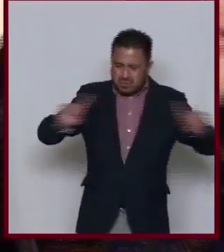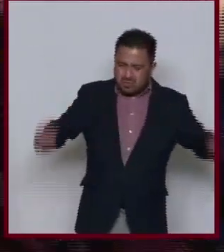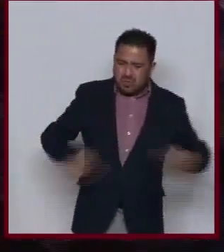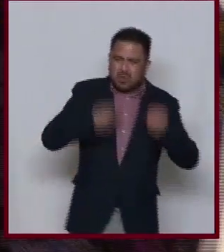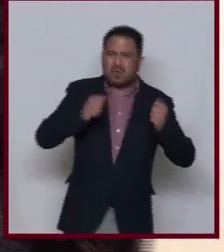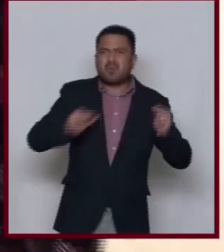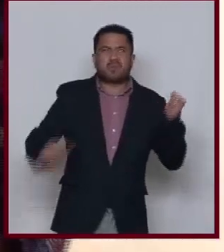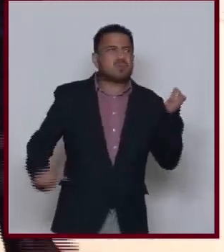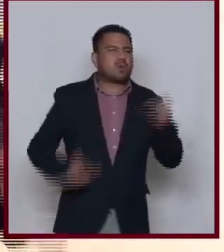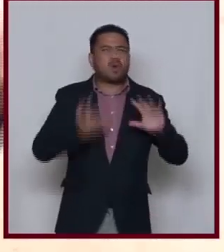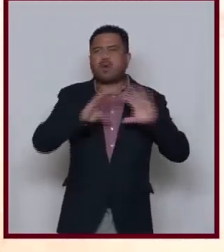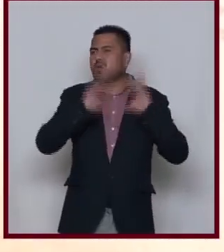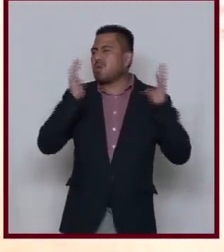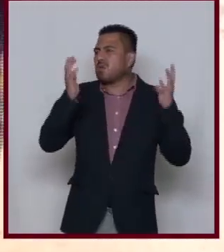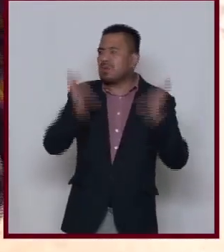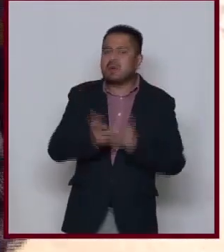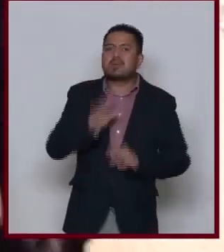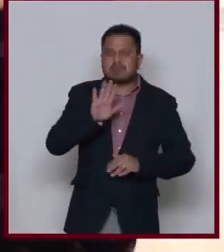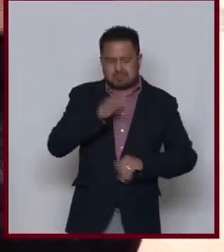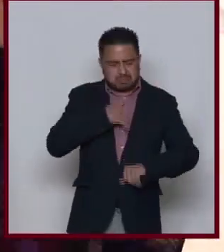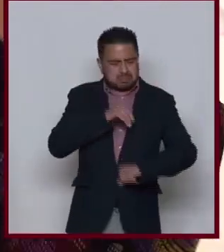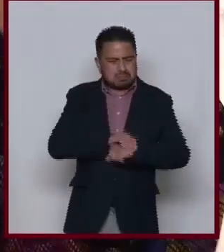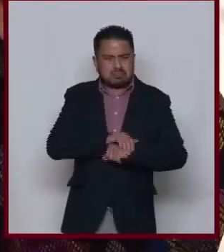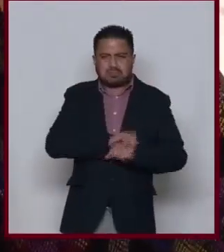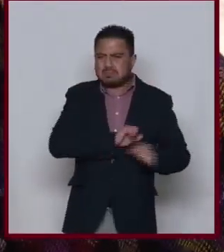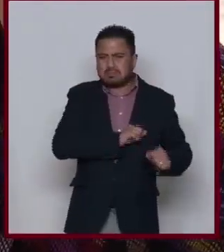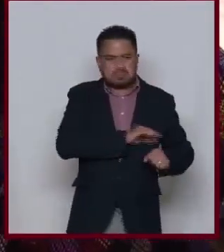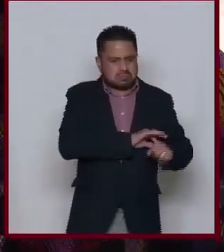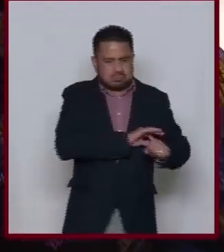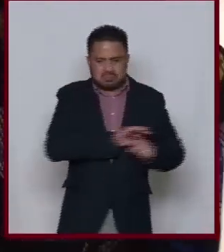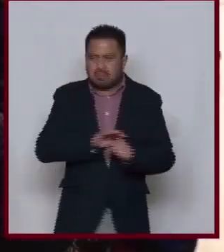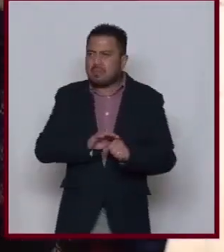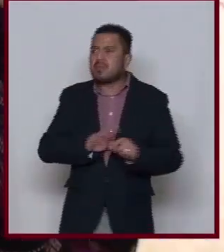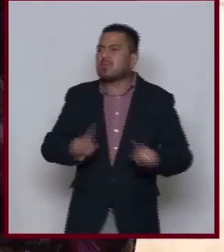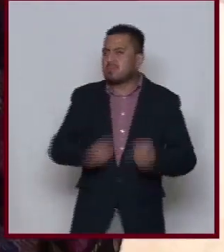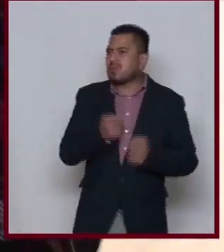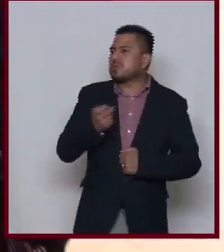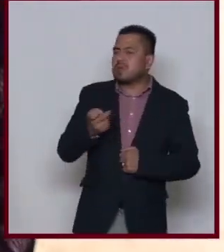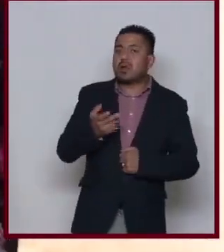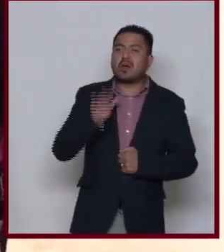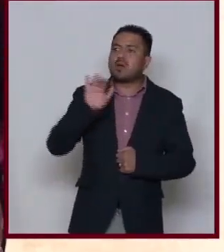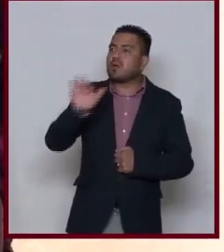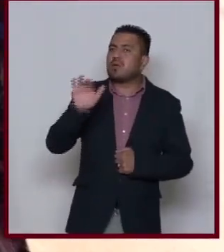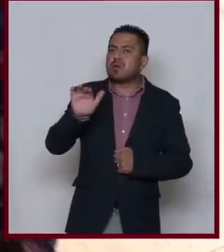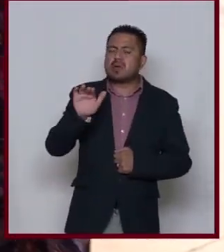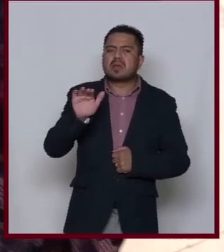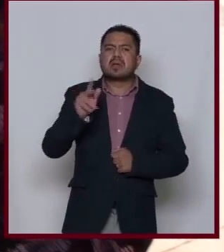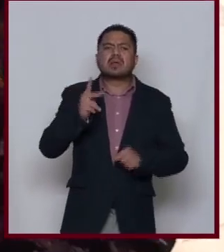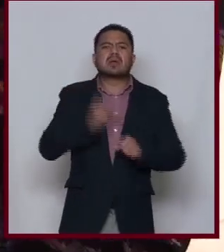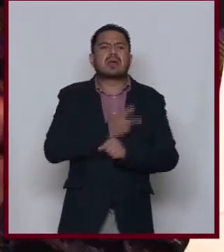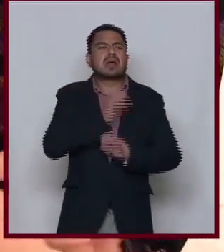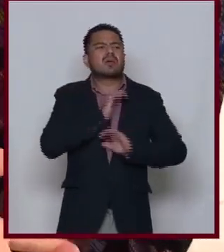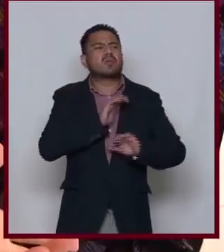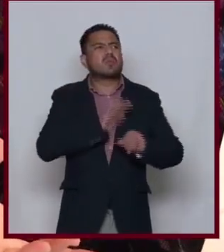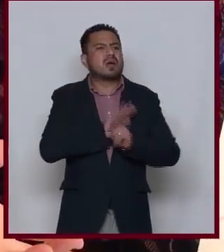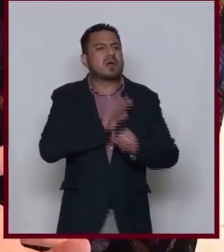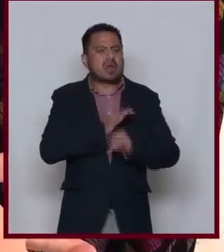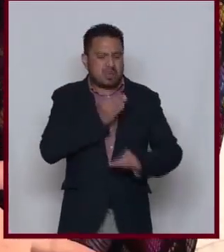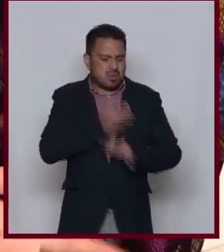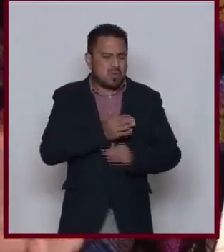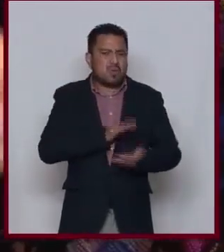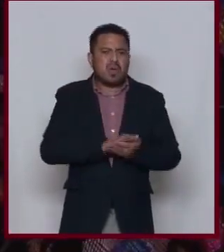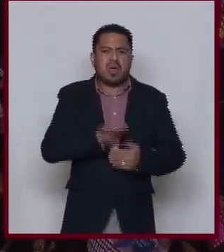mundo. Verás que traeré a mis amigos a un concierto de acá. ¿Ya me vi? Oye, ¿y qué canción te gustaría escuchar en este